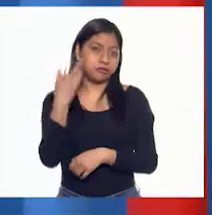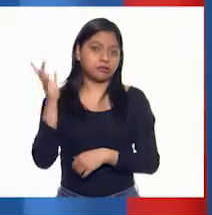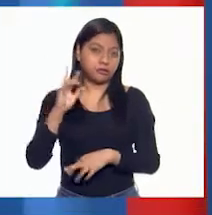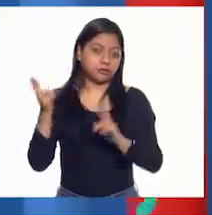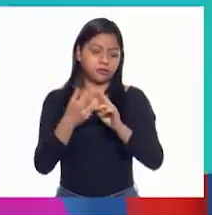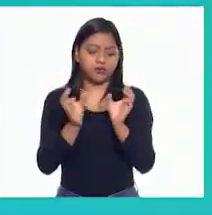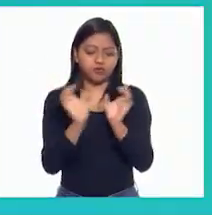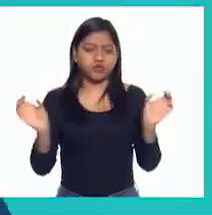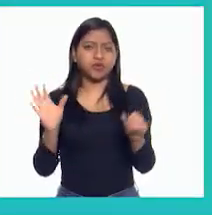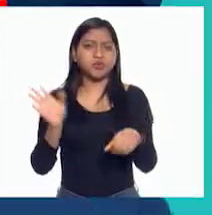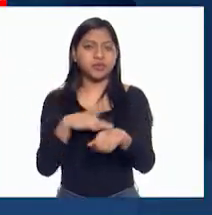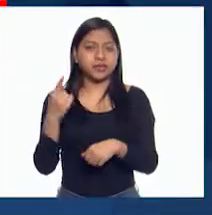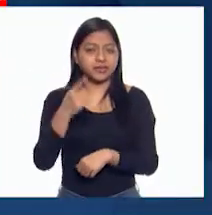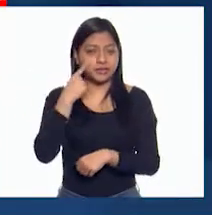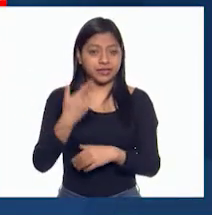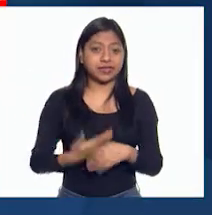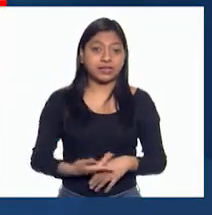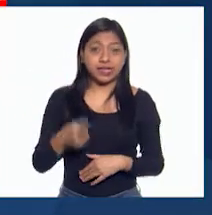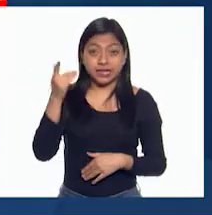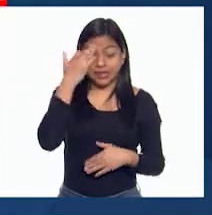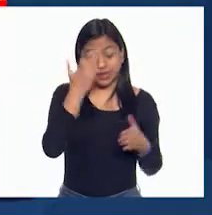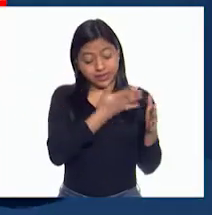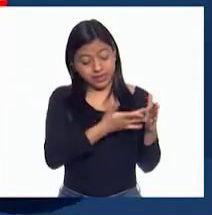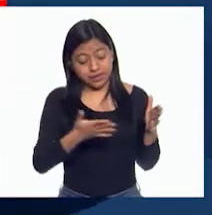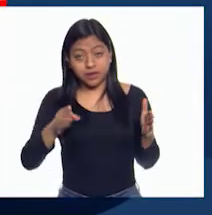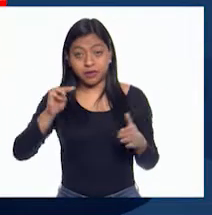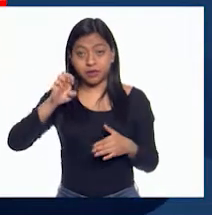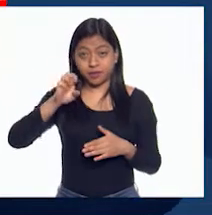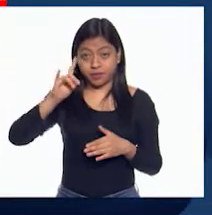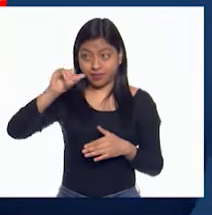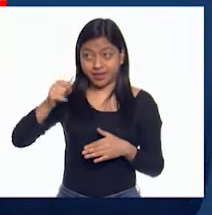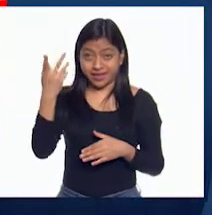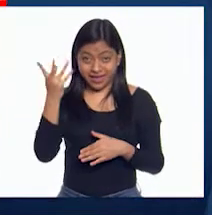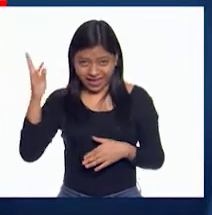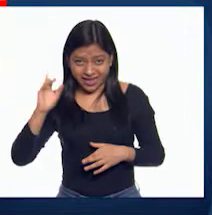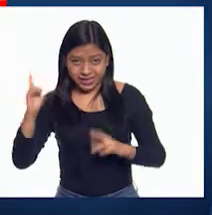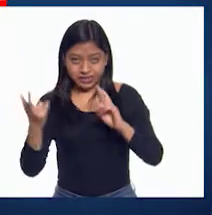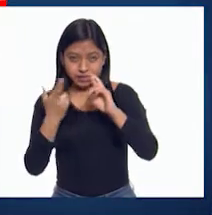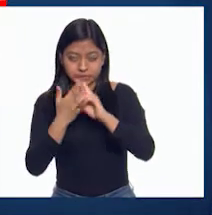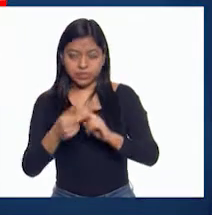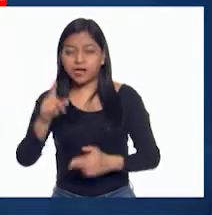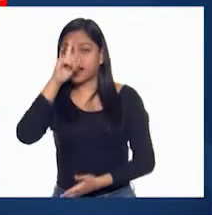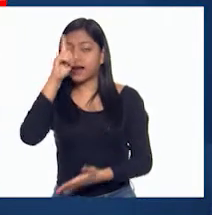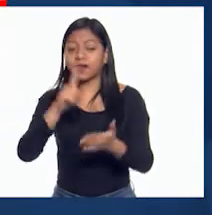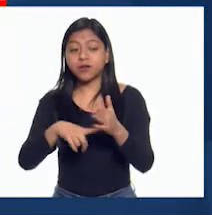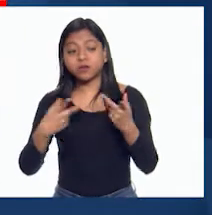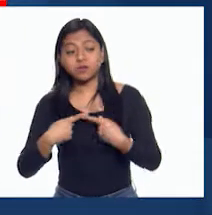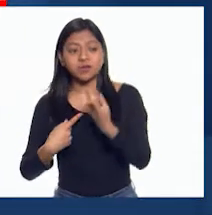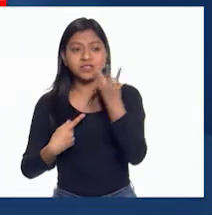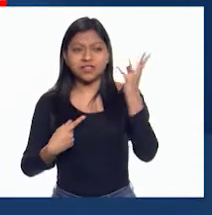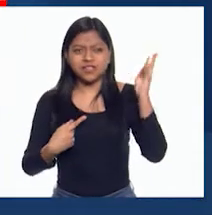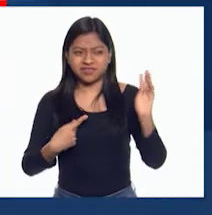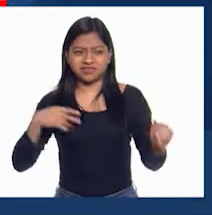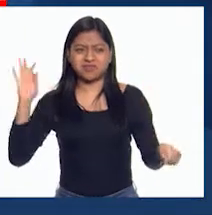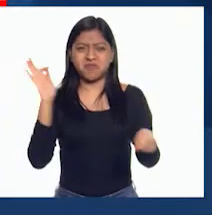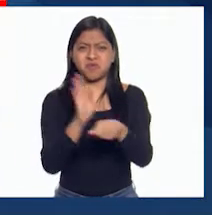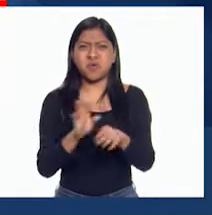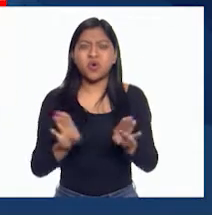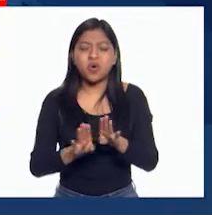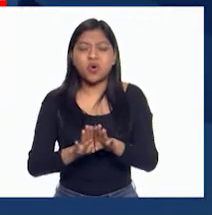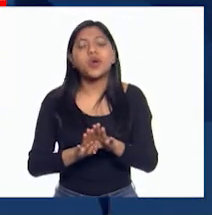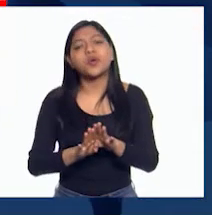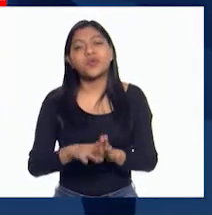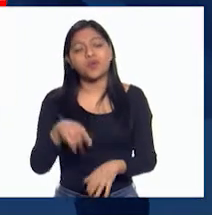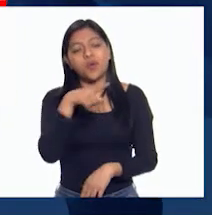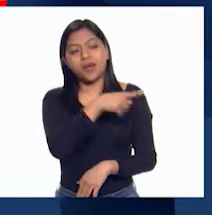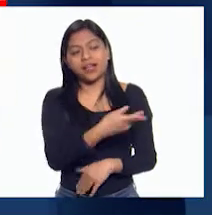buena pregunta, Jenny. Durante la Edad Media, la Iglesia sostenía que la salvación de los creyentes podía lograrse por medio de